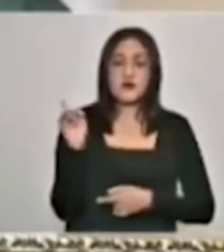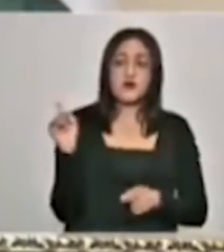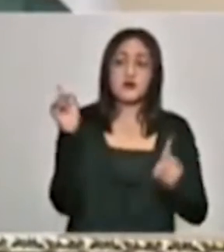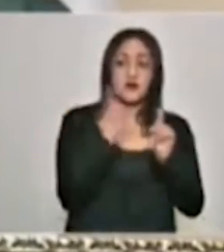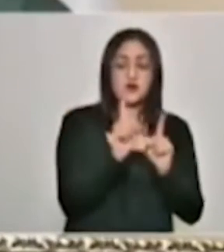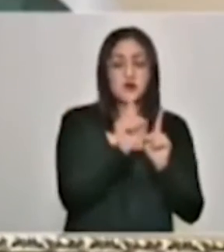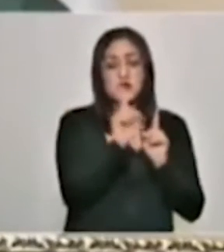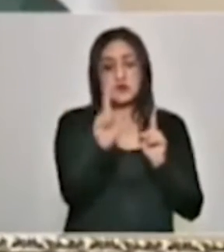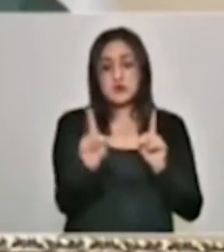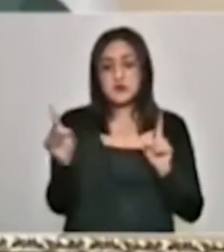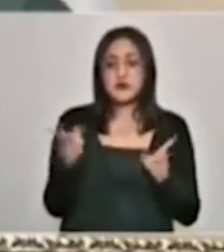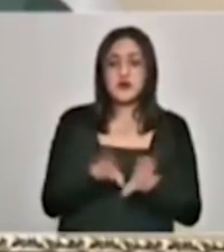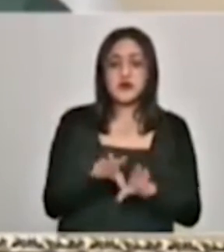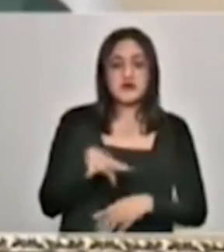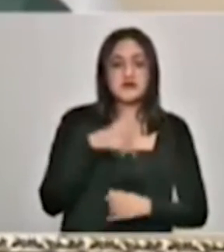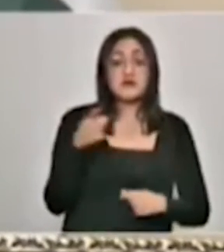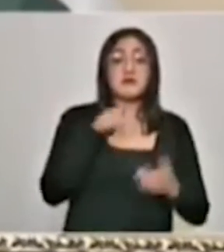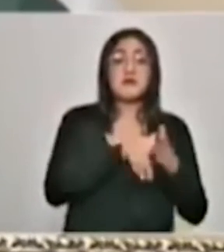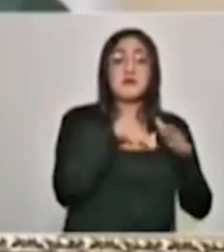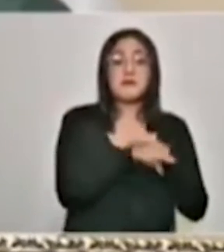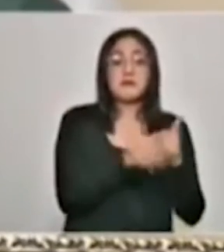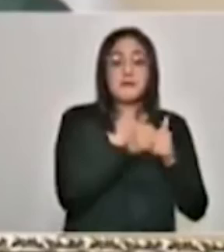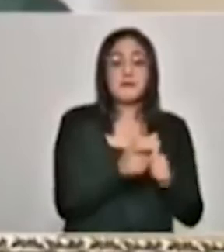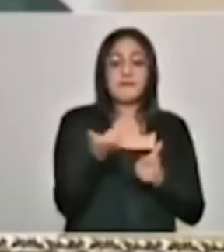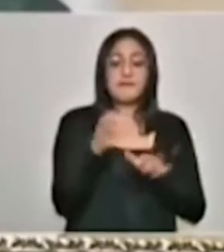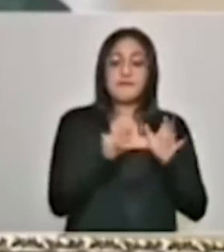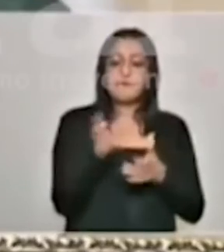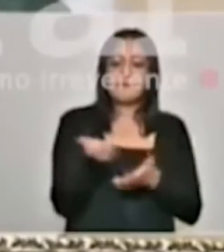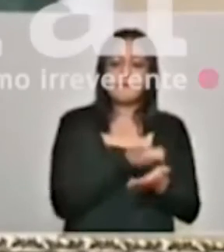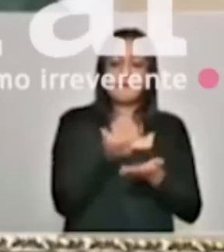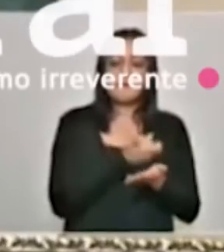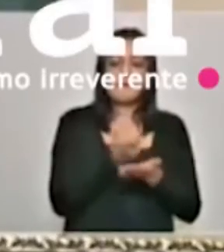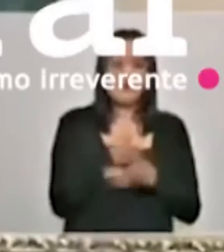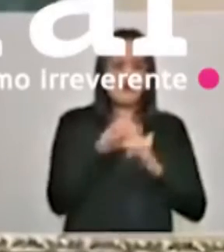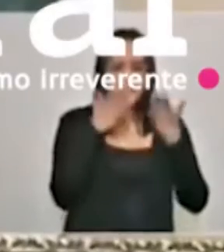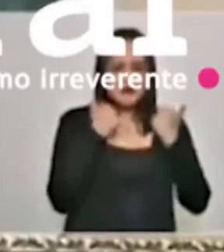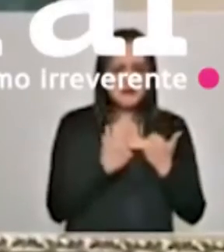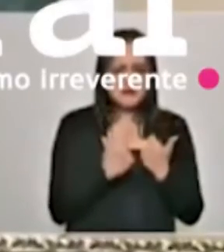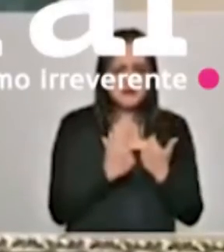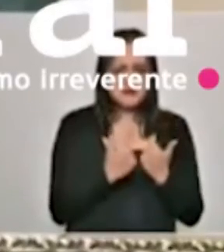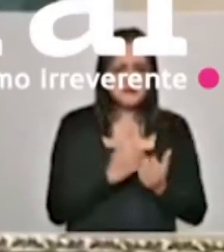Ahí estaba alojada, cobrando un salario sin trabajar.